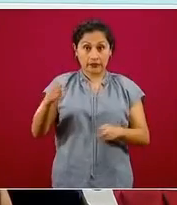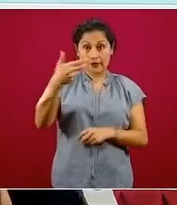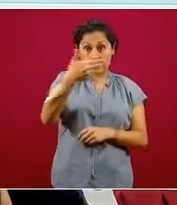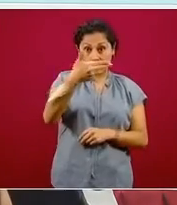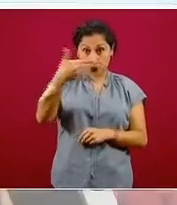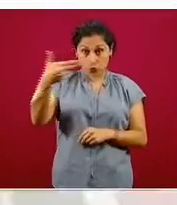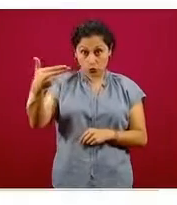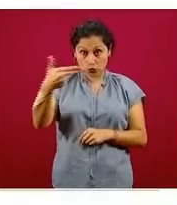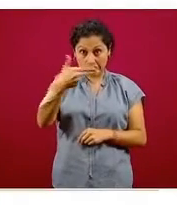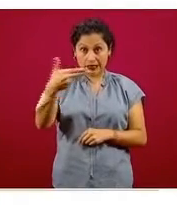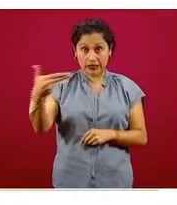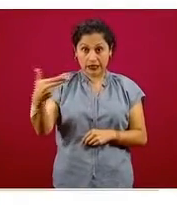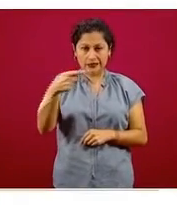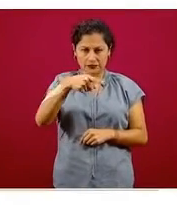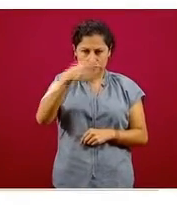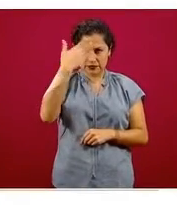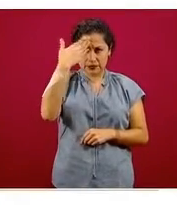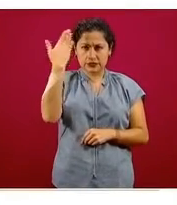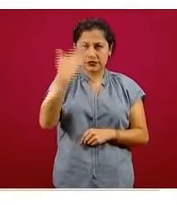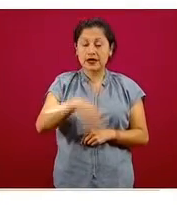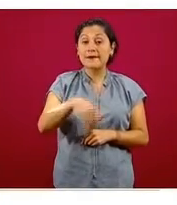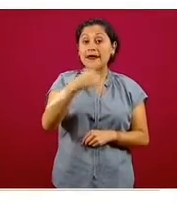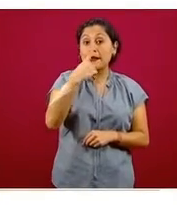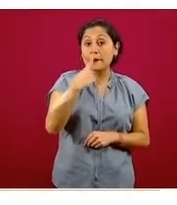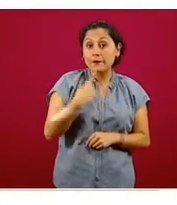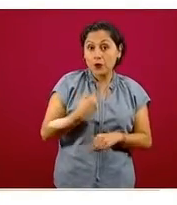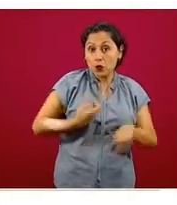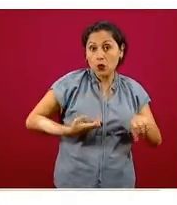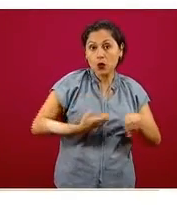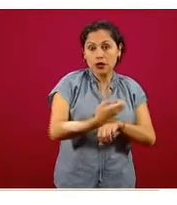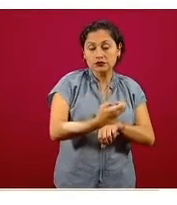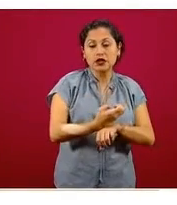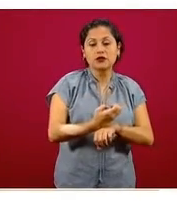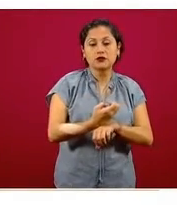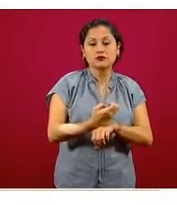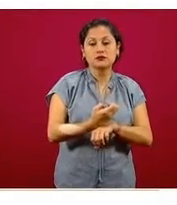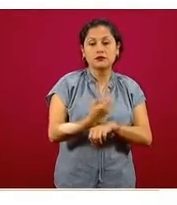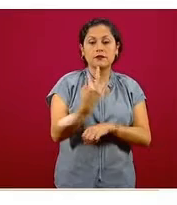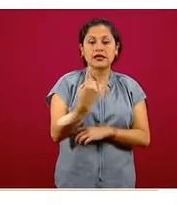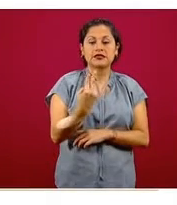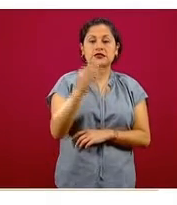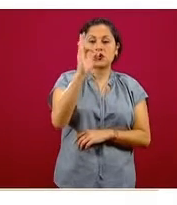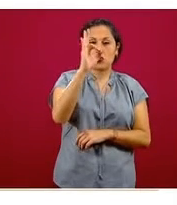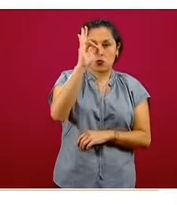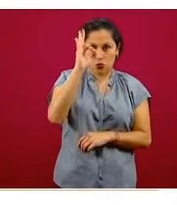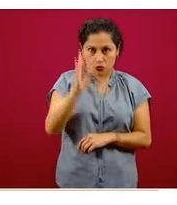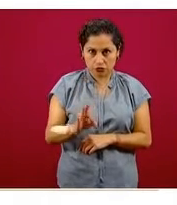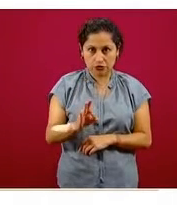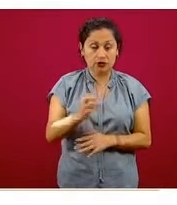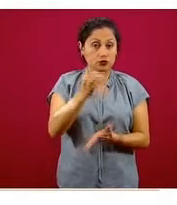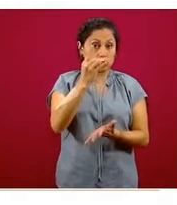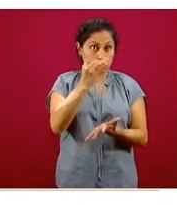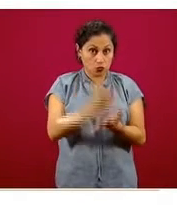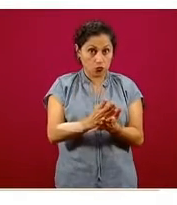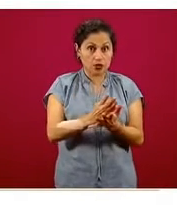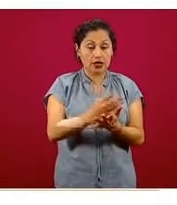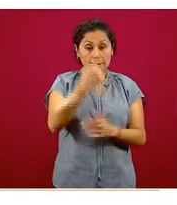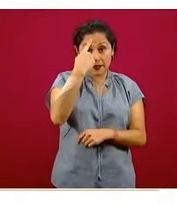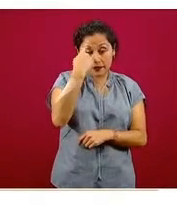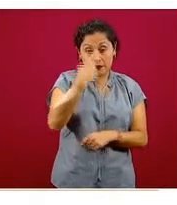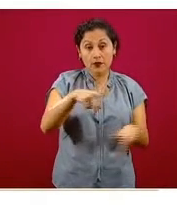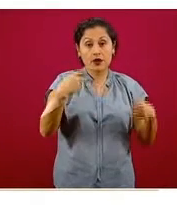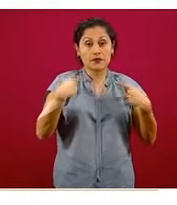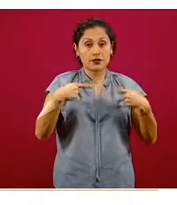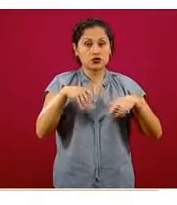sabemos, cuando estamos en rojo, solamente 25% de aforo, dirigido a personal que está en actividades